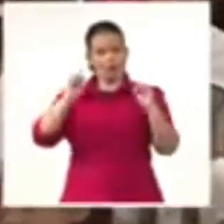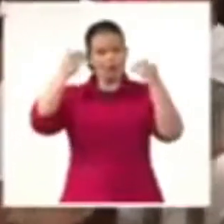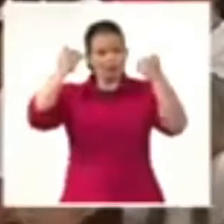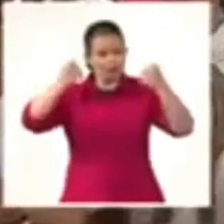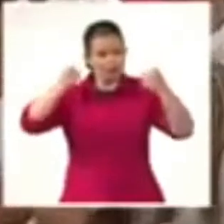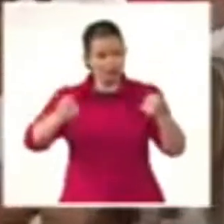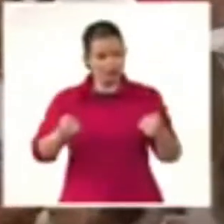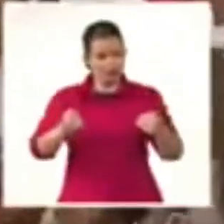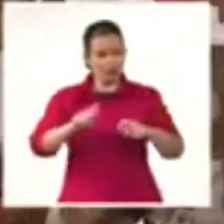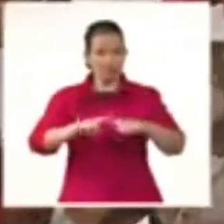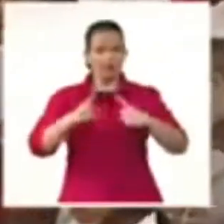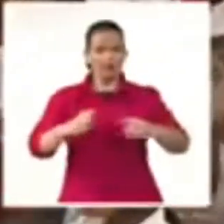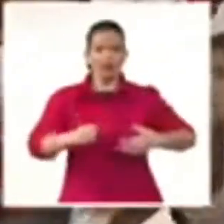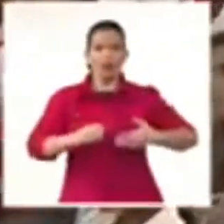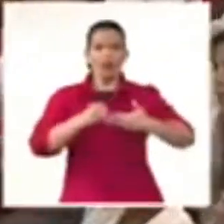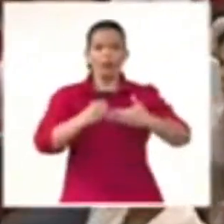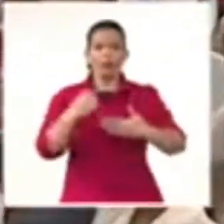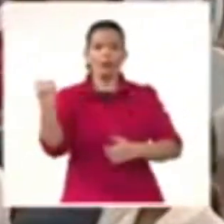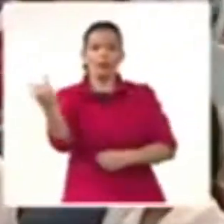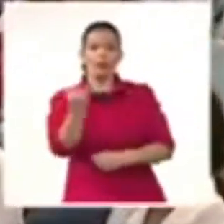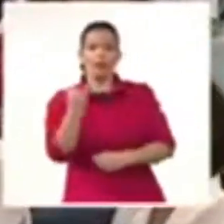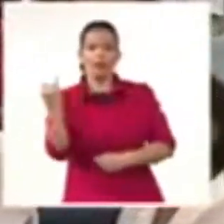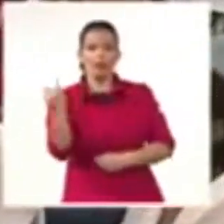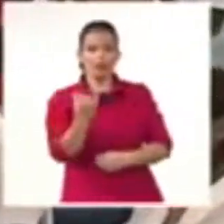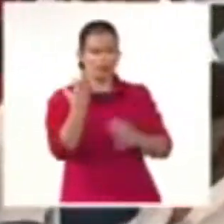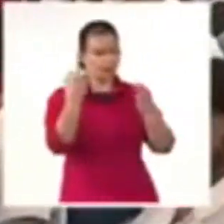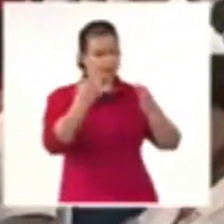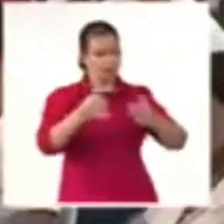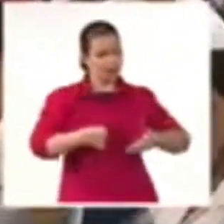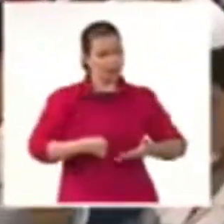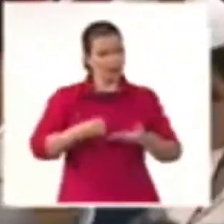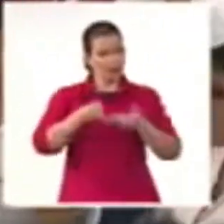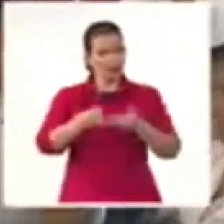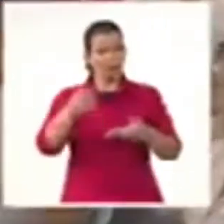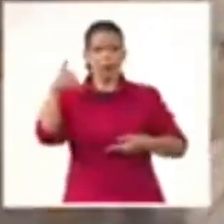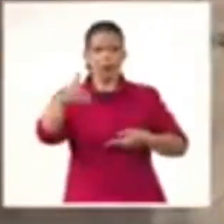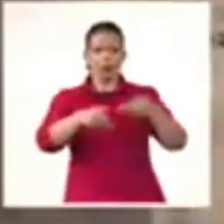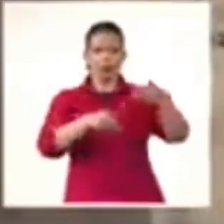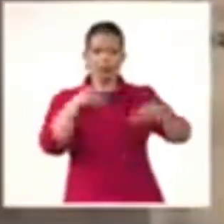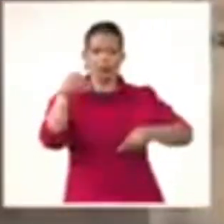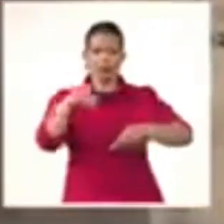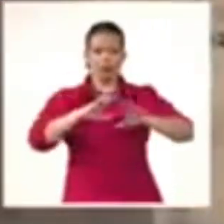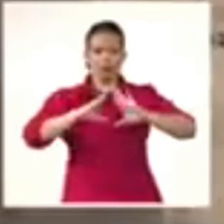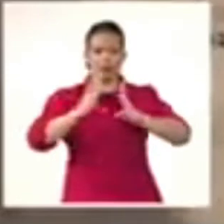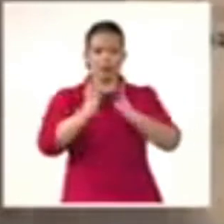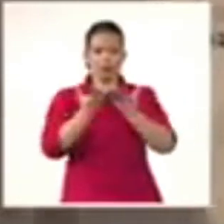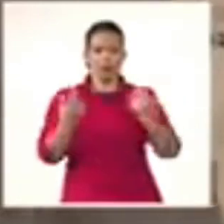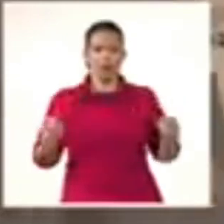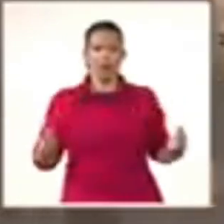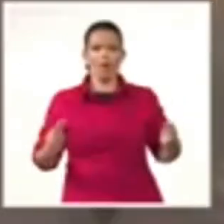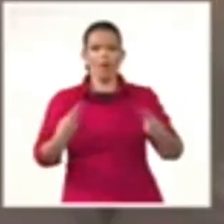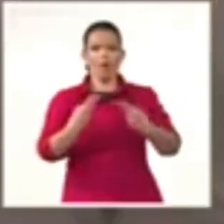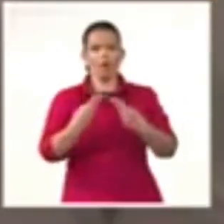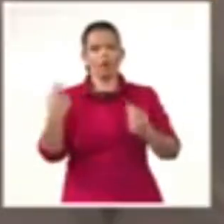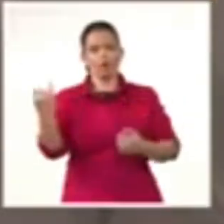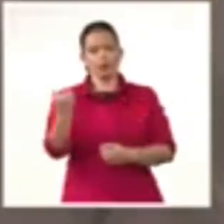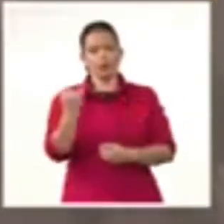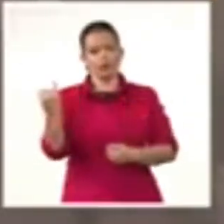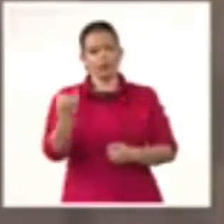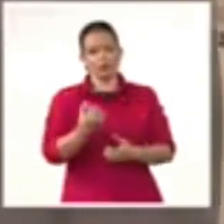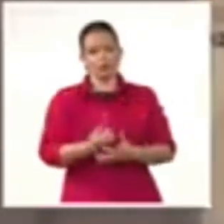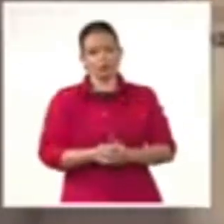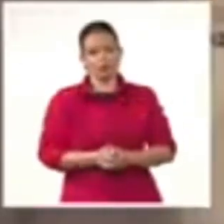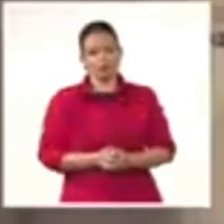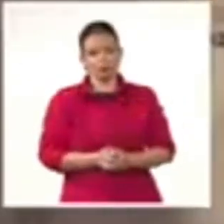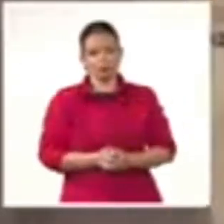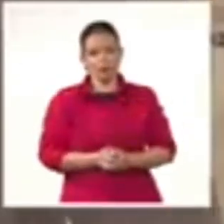cooperación internacional y su activa y constructiva participación en los foros internacionales.